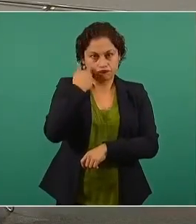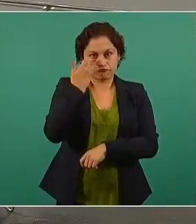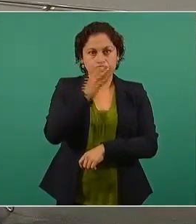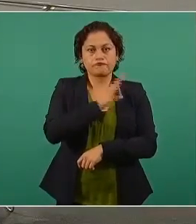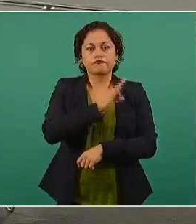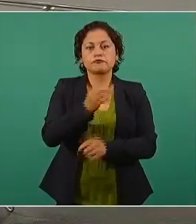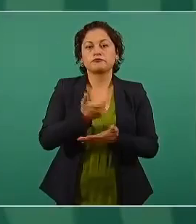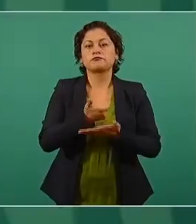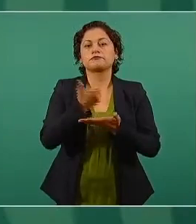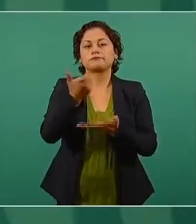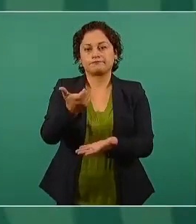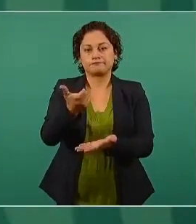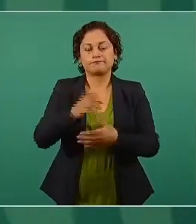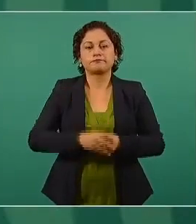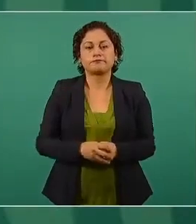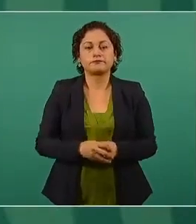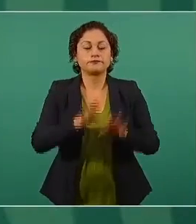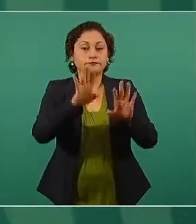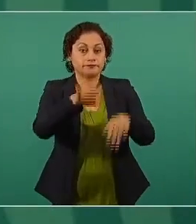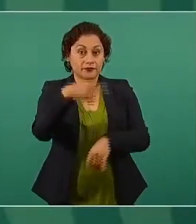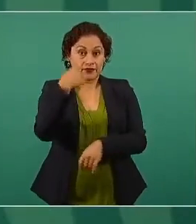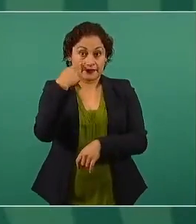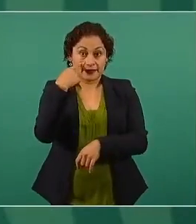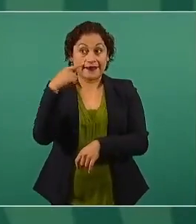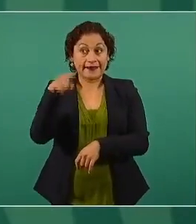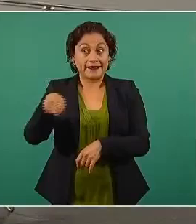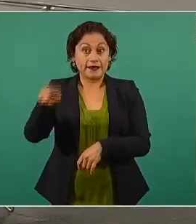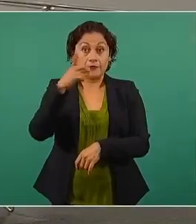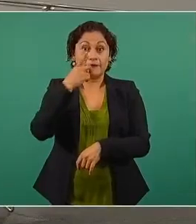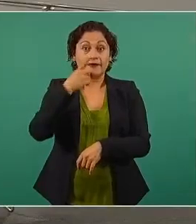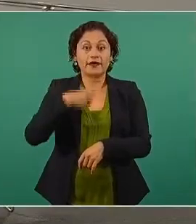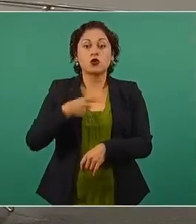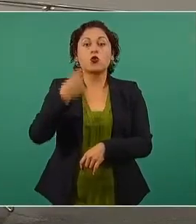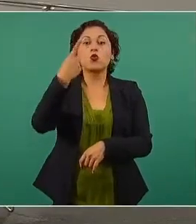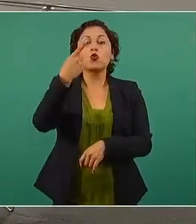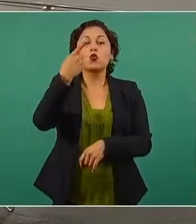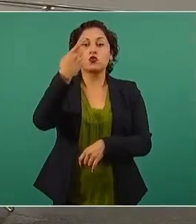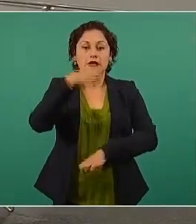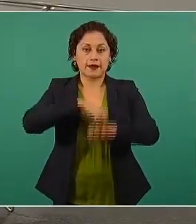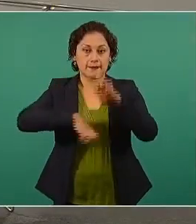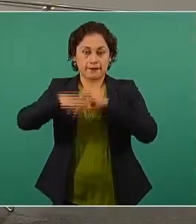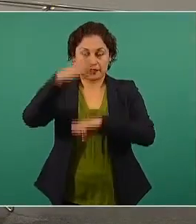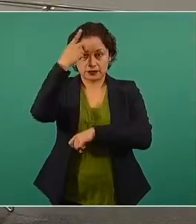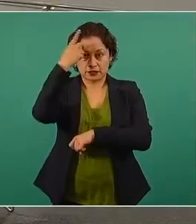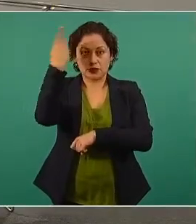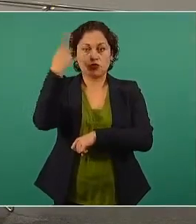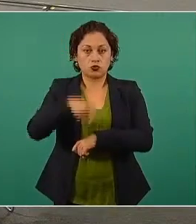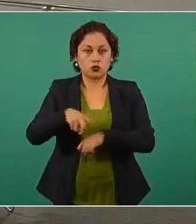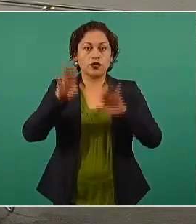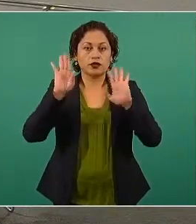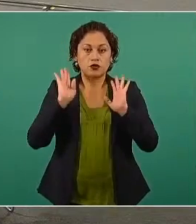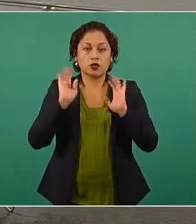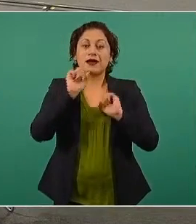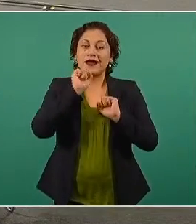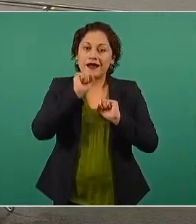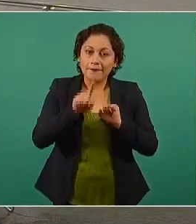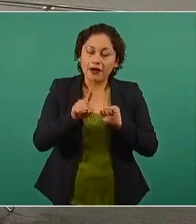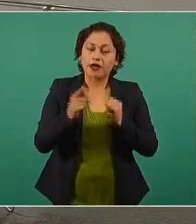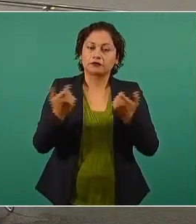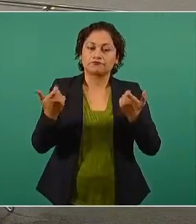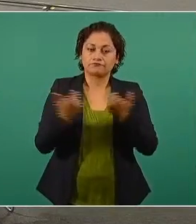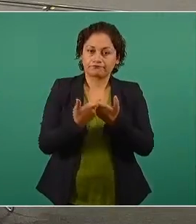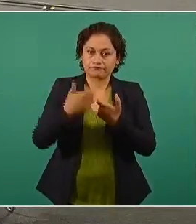lo mismo. Ellos me mencionaron uno, sí, un empresario y dar sus fondos de retiro, sí, para rescatar. Sí.